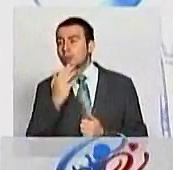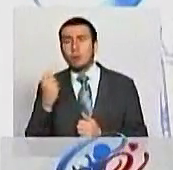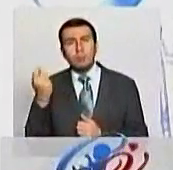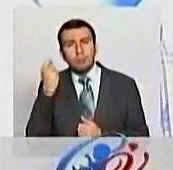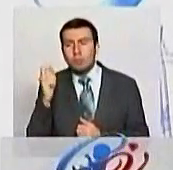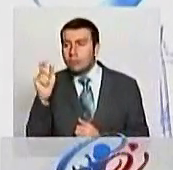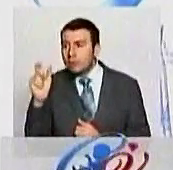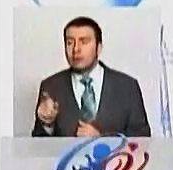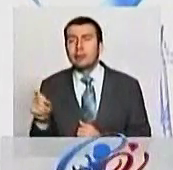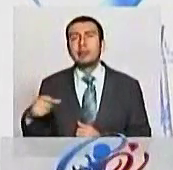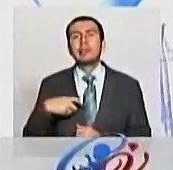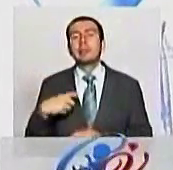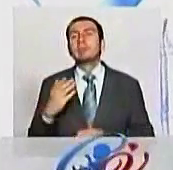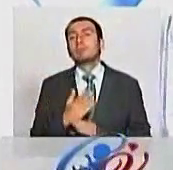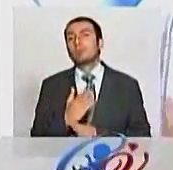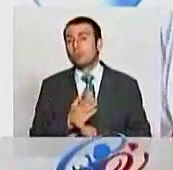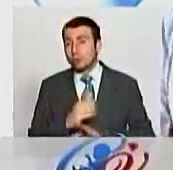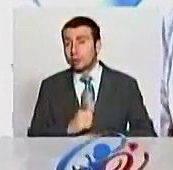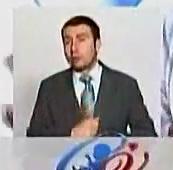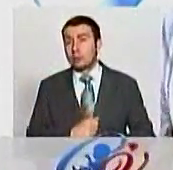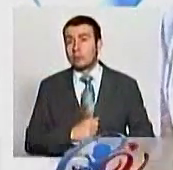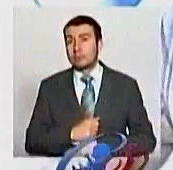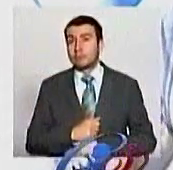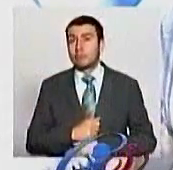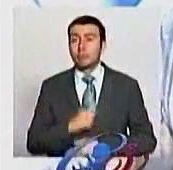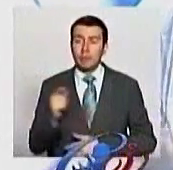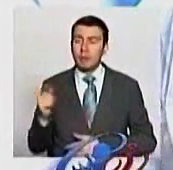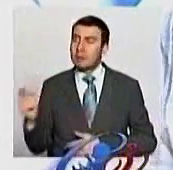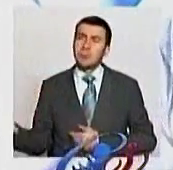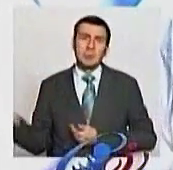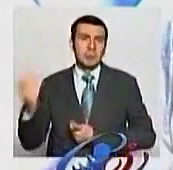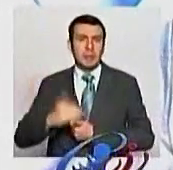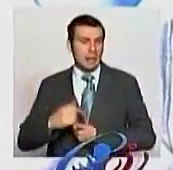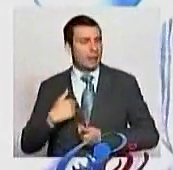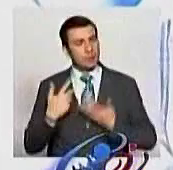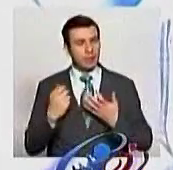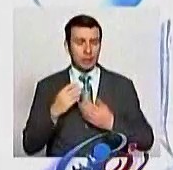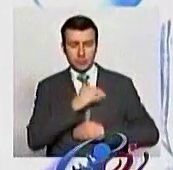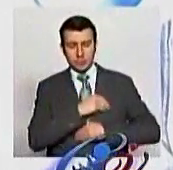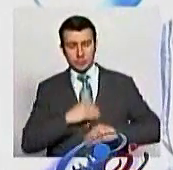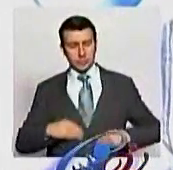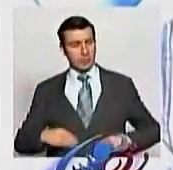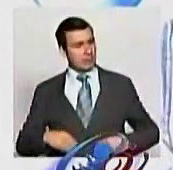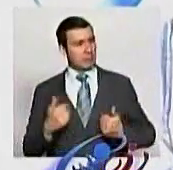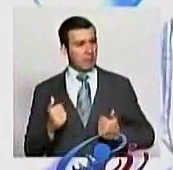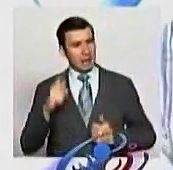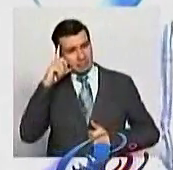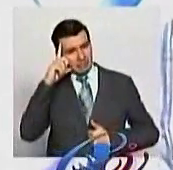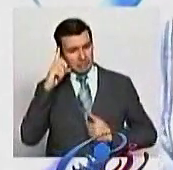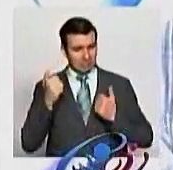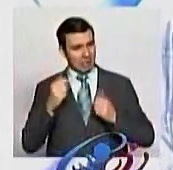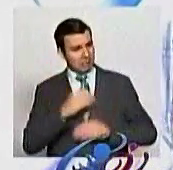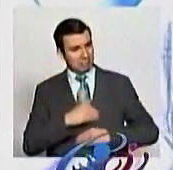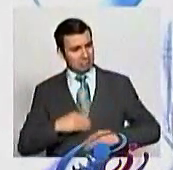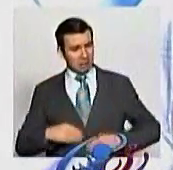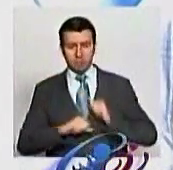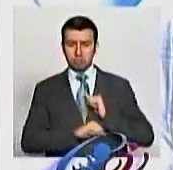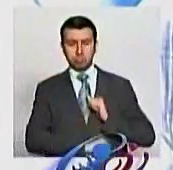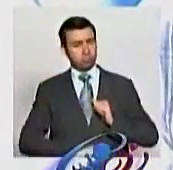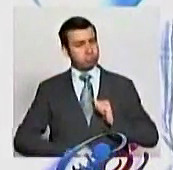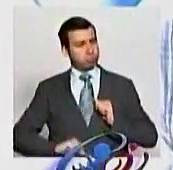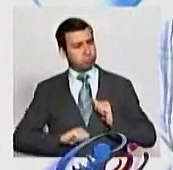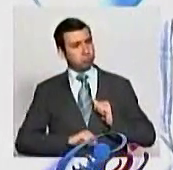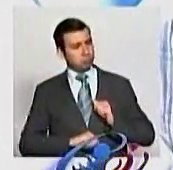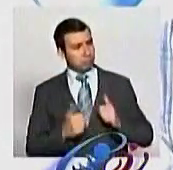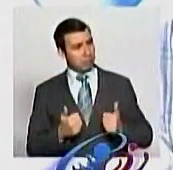problema que fue preventivamente a hacerse un chequeo ginecológico gracias a este programa